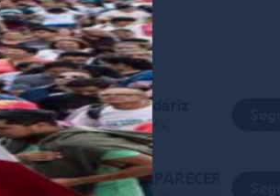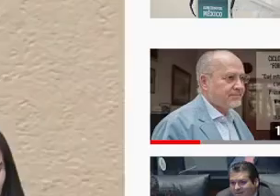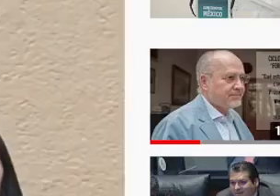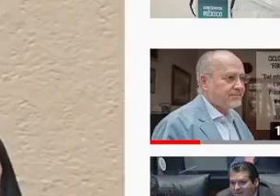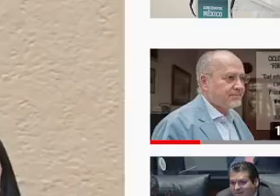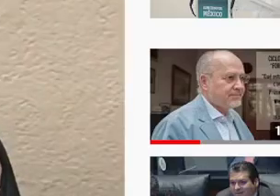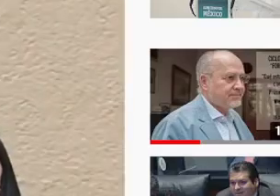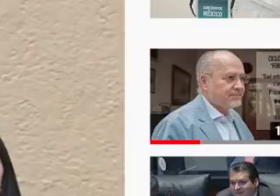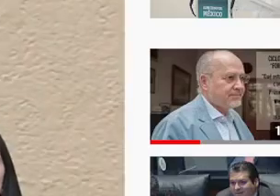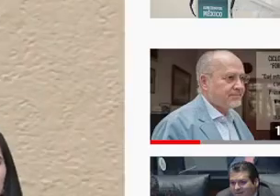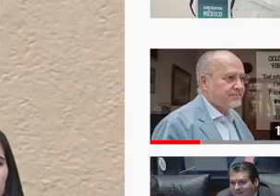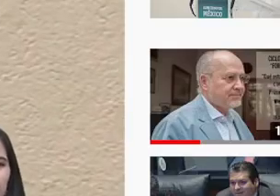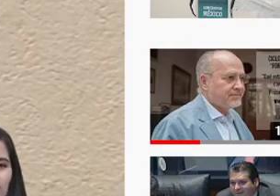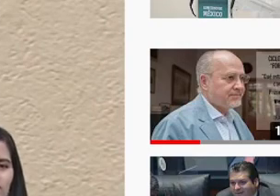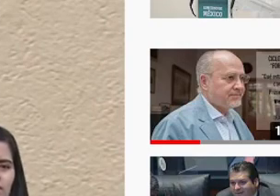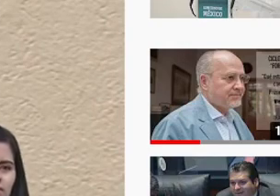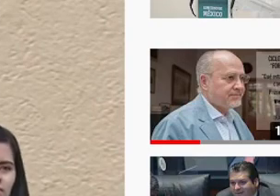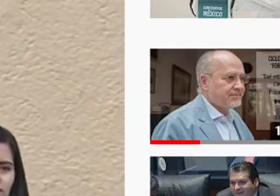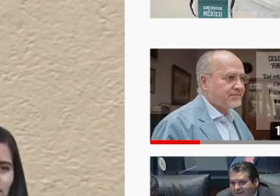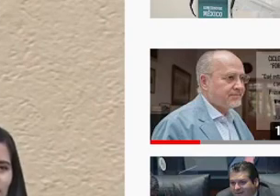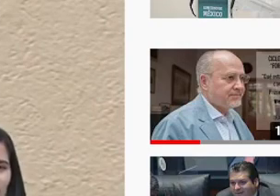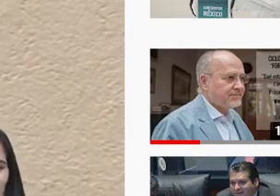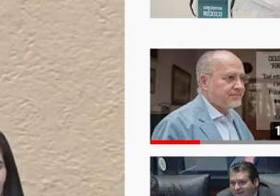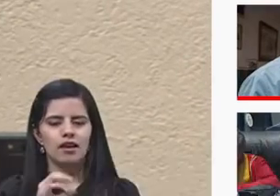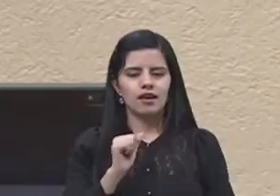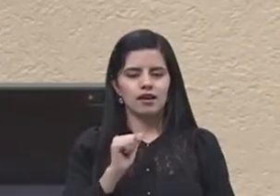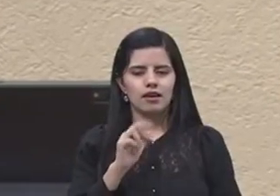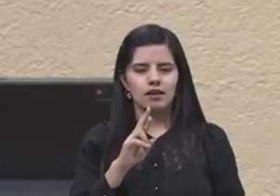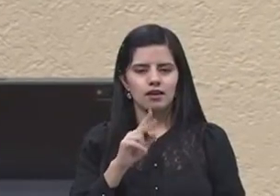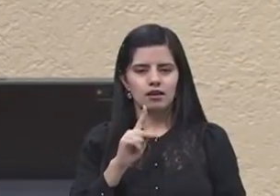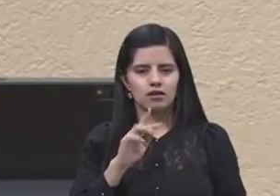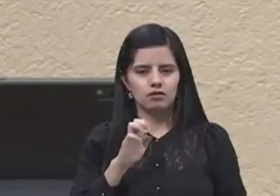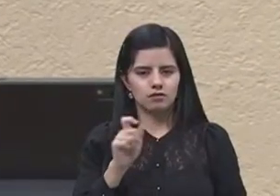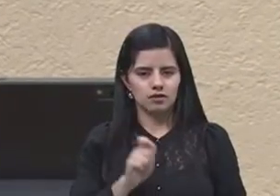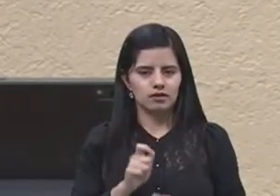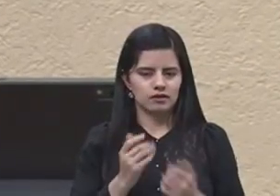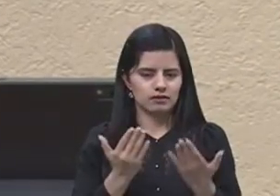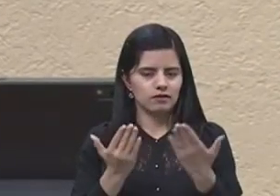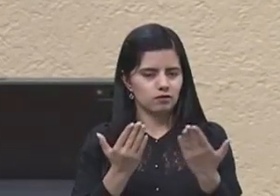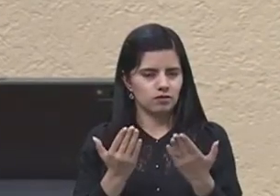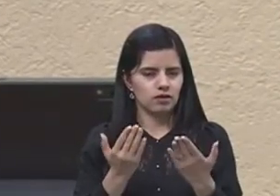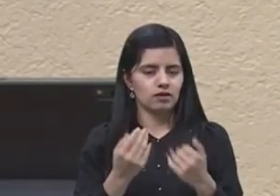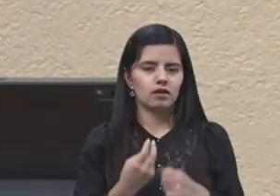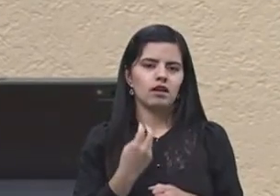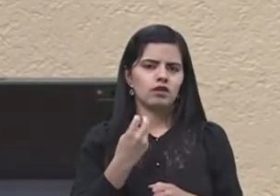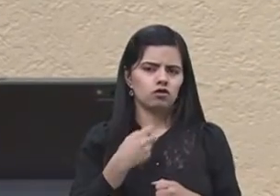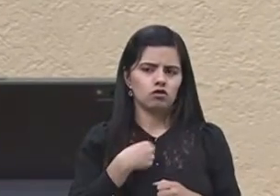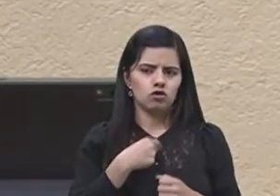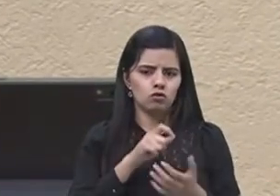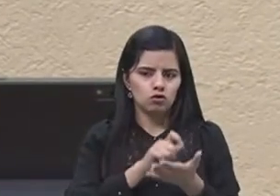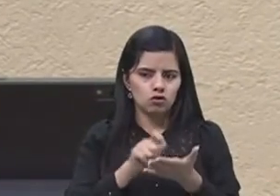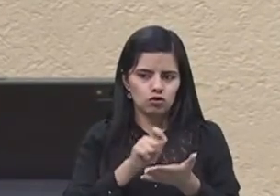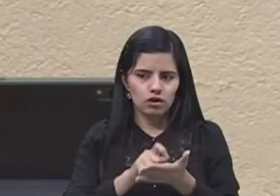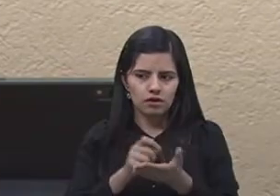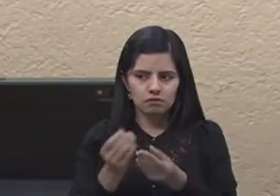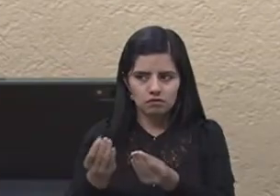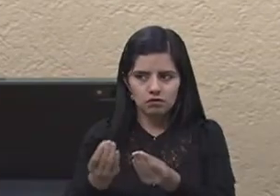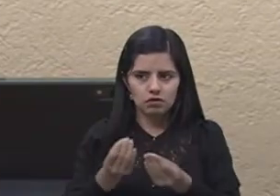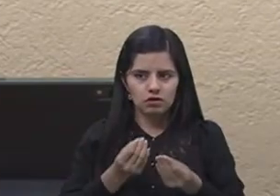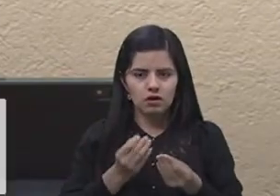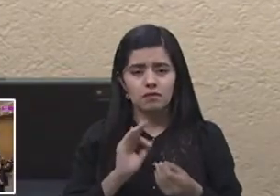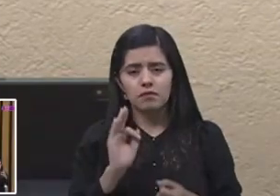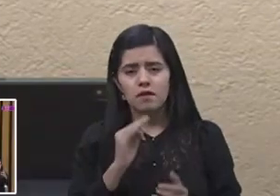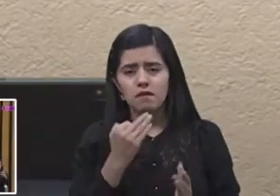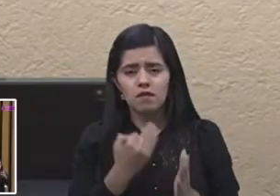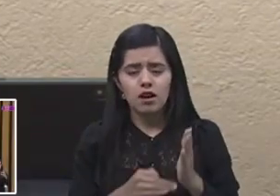un INE que ha dejado de lado el compromiso de la sociedad que reclama